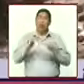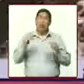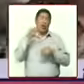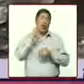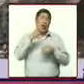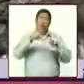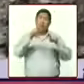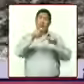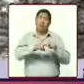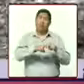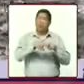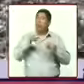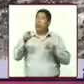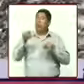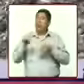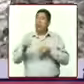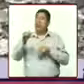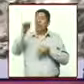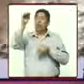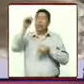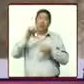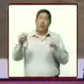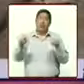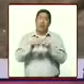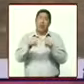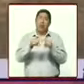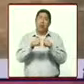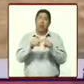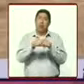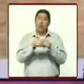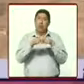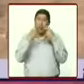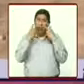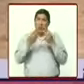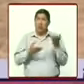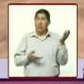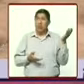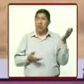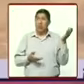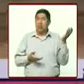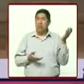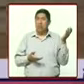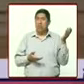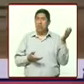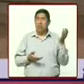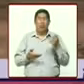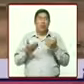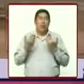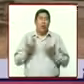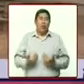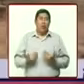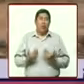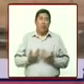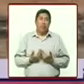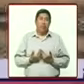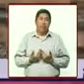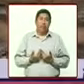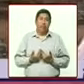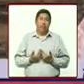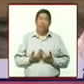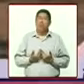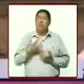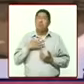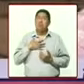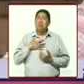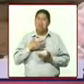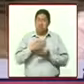modular, allá estaba su zapaterito, ese que ahí mire como lo pueden observar, está. Oh, ahí están mis leches, mis tarros de